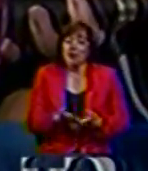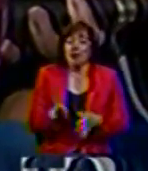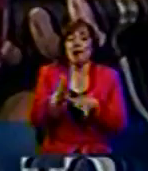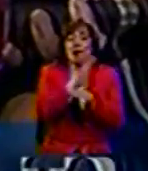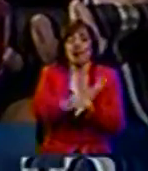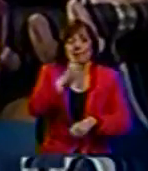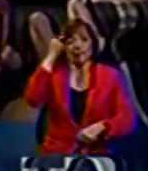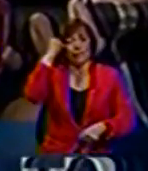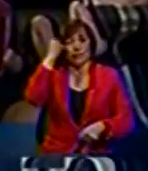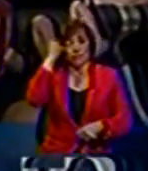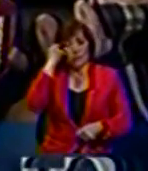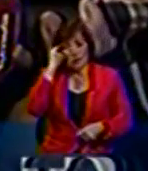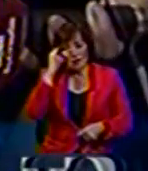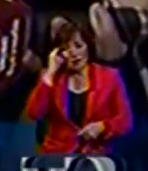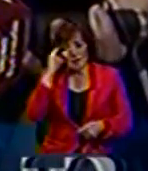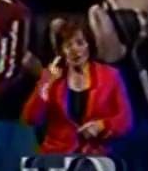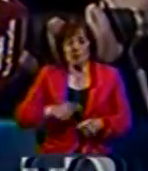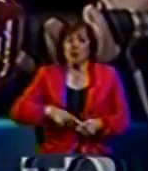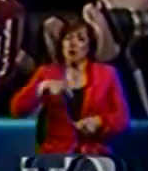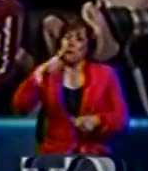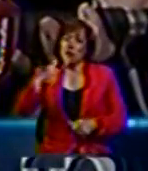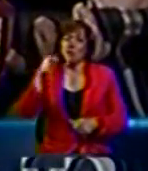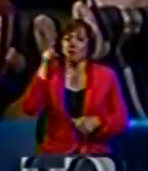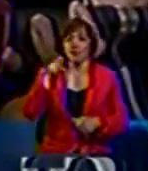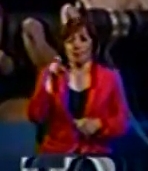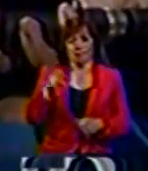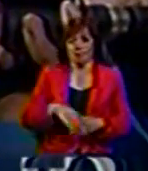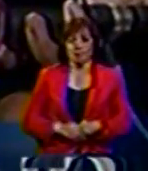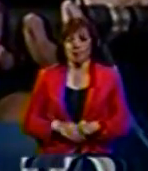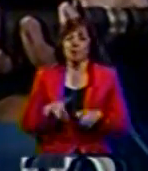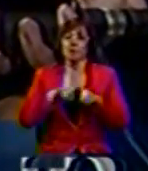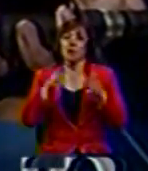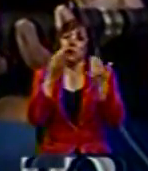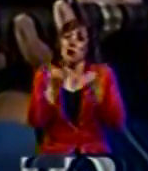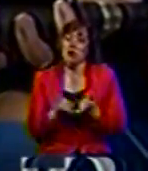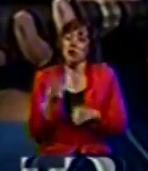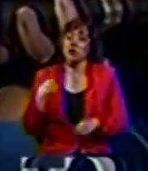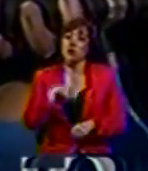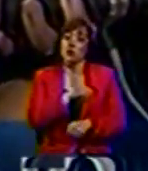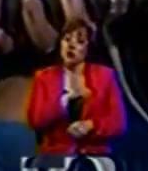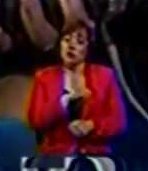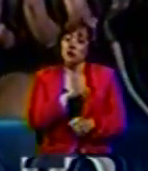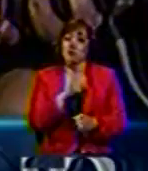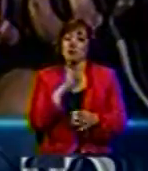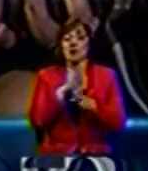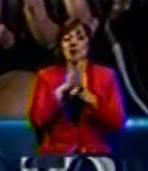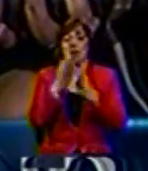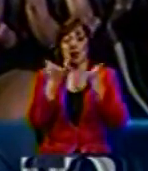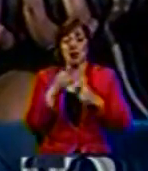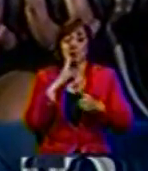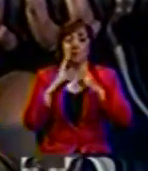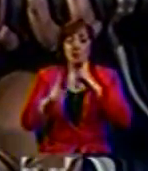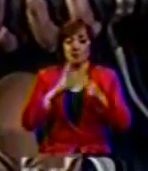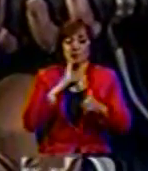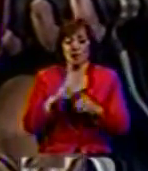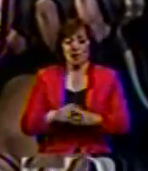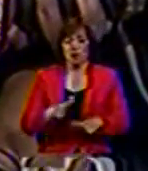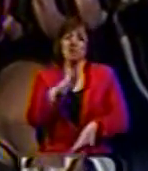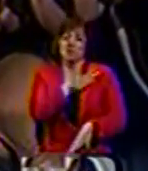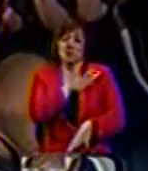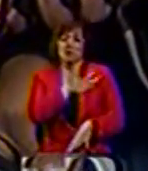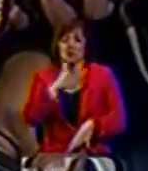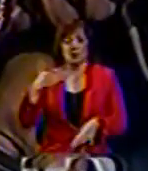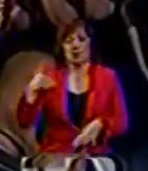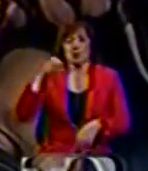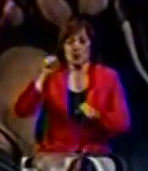pensada con mayor rigurosidad y que específicamente tenemos que ventilarla ya ante la Administración de Justicia. Y confiamos